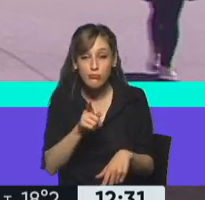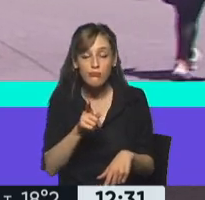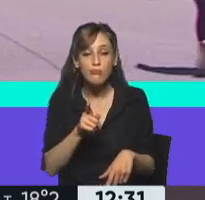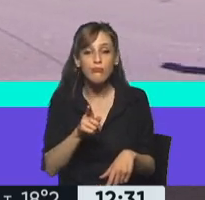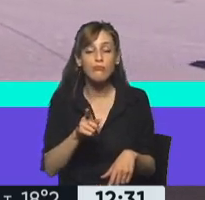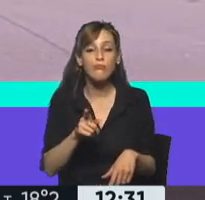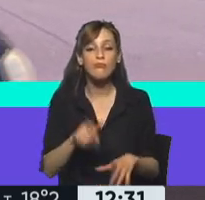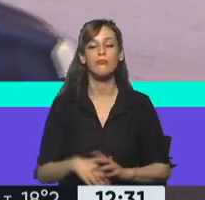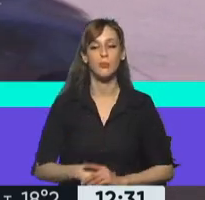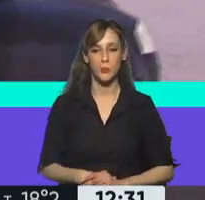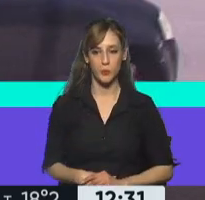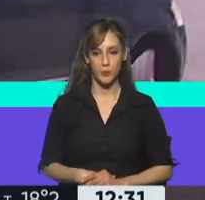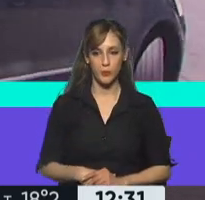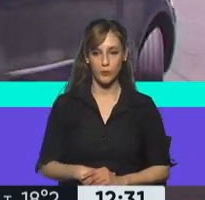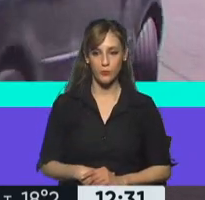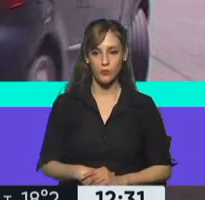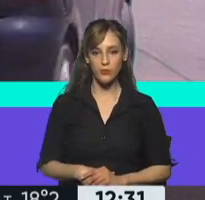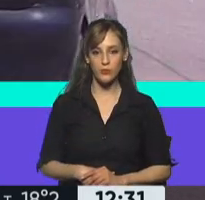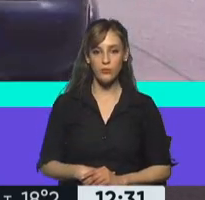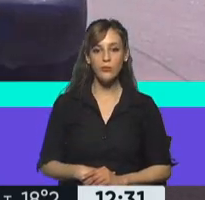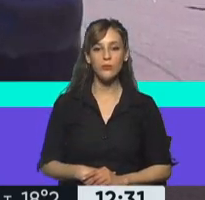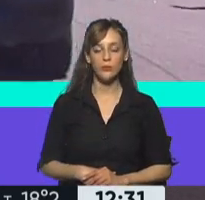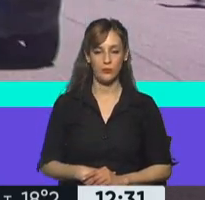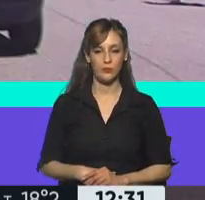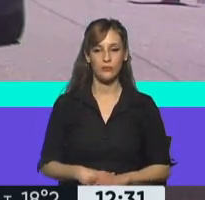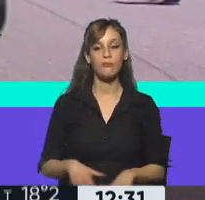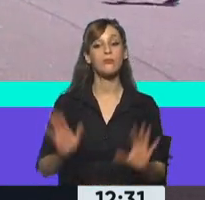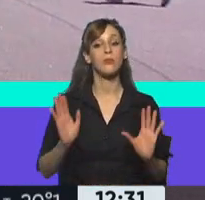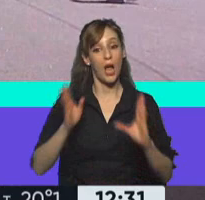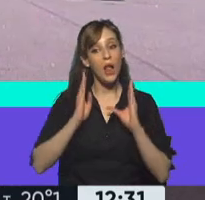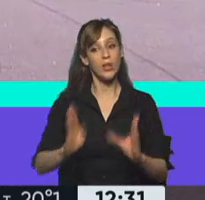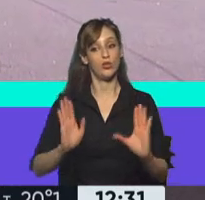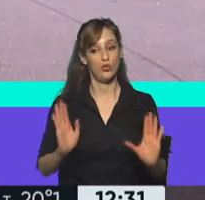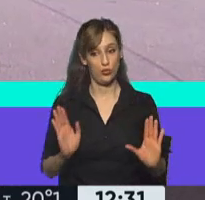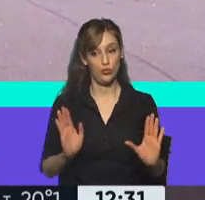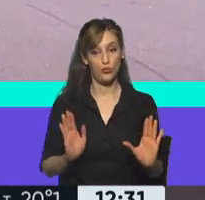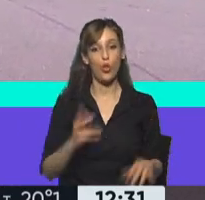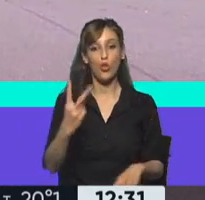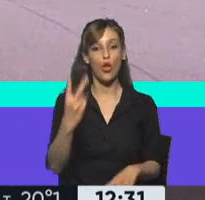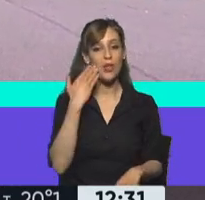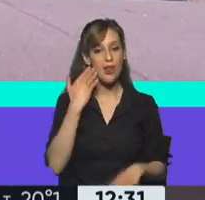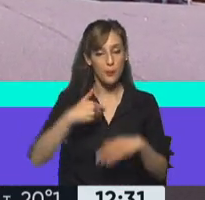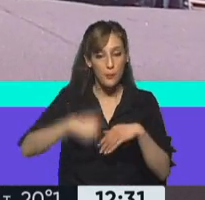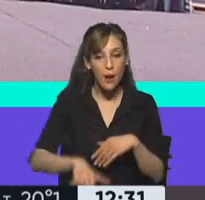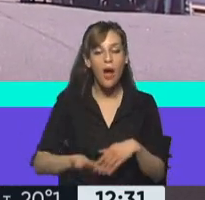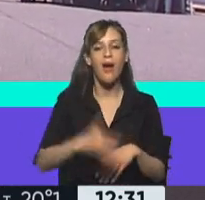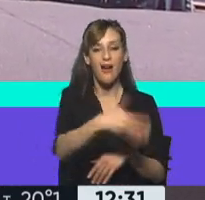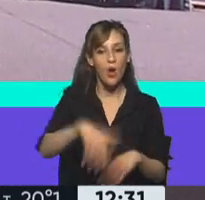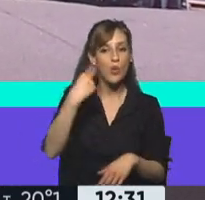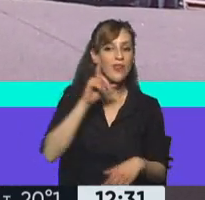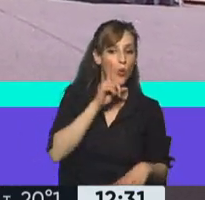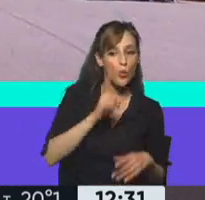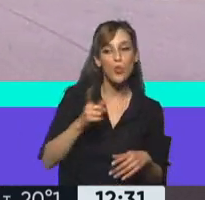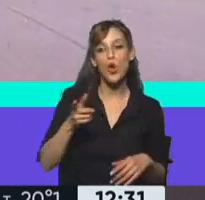Bien, a ver, concentraciones, atención, concentraciones a partir de las 14 horas en Avenida 9 de Julio, Avenida de